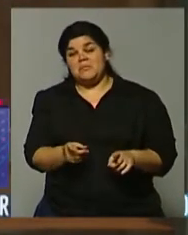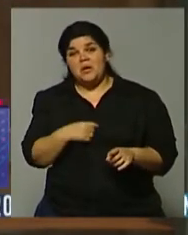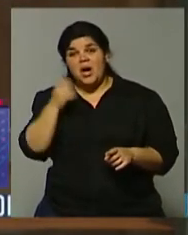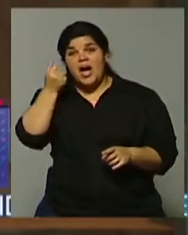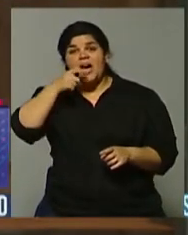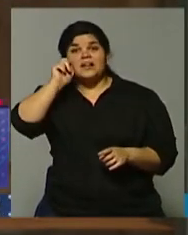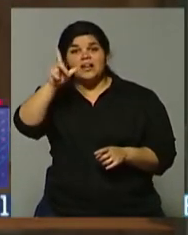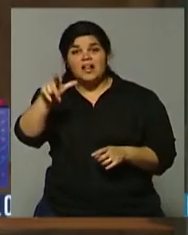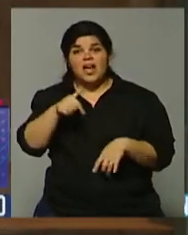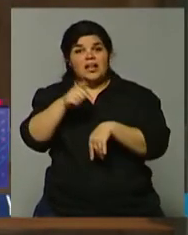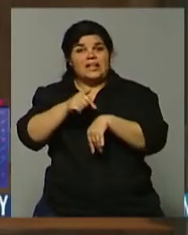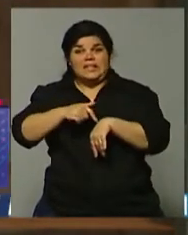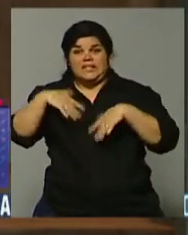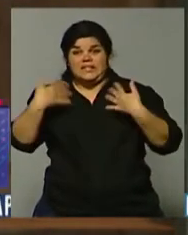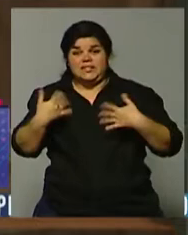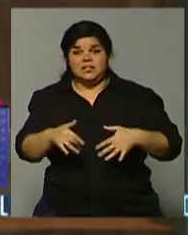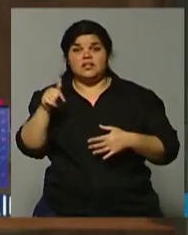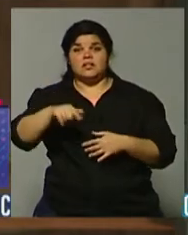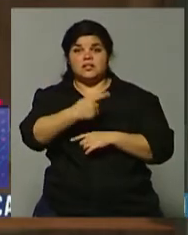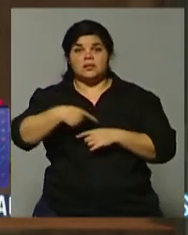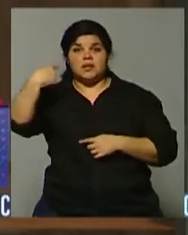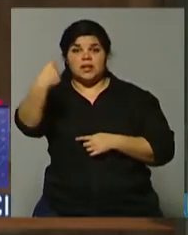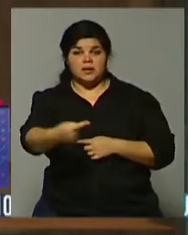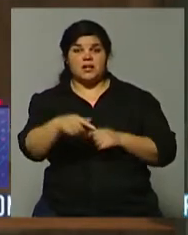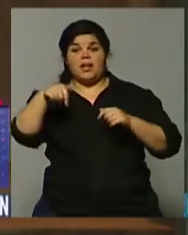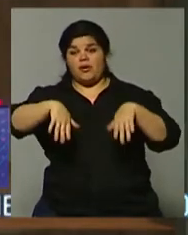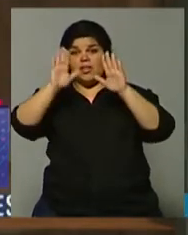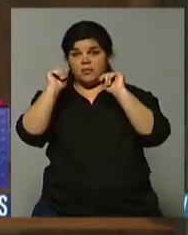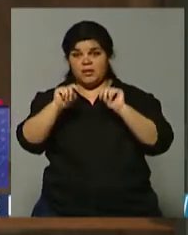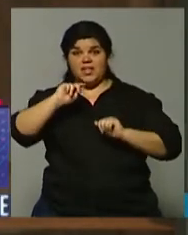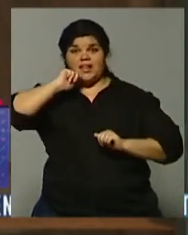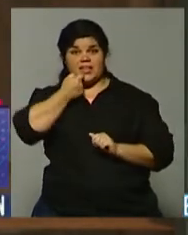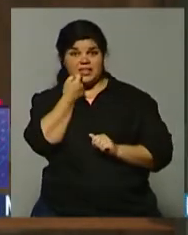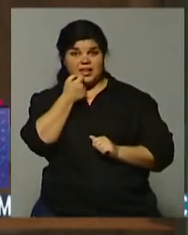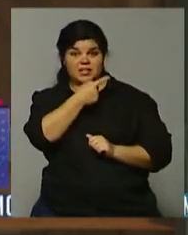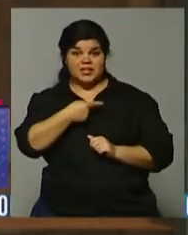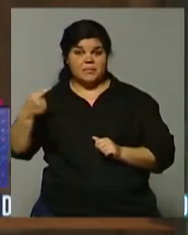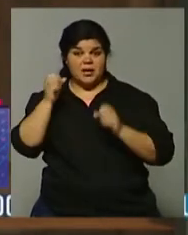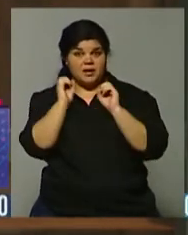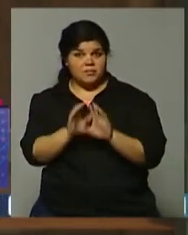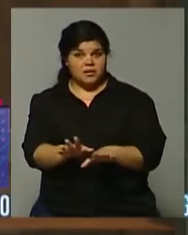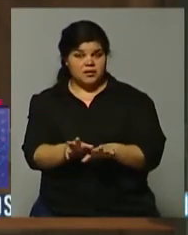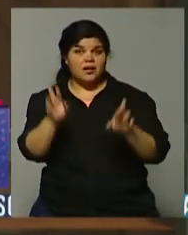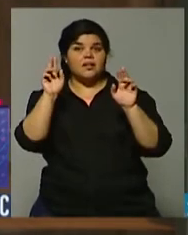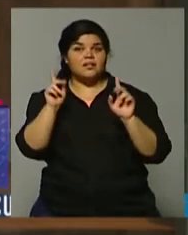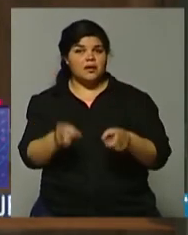despedir. Será hasta la semana que viene. Te deseamos que tengas un buen inicio de semana y estaremos con la expectativa de ver con